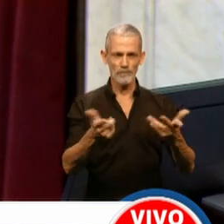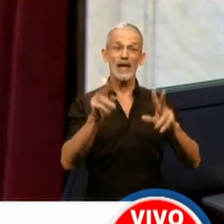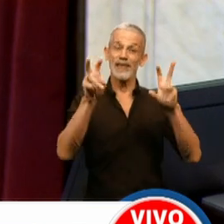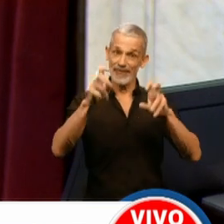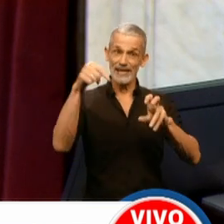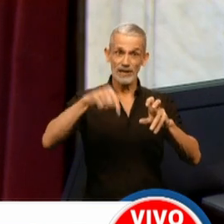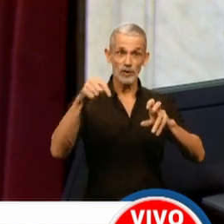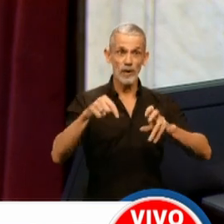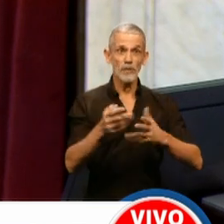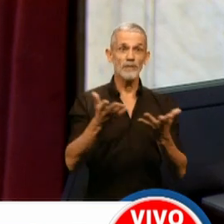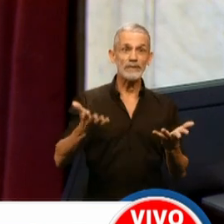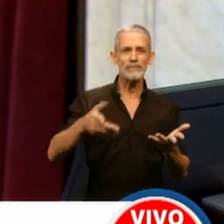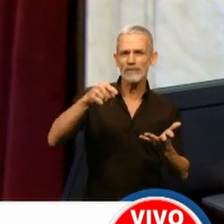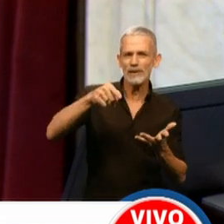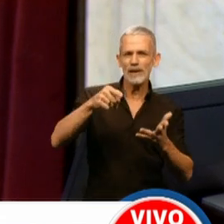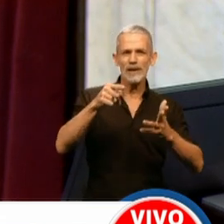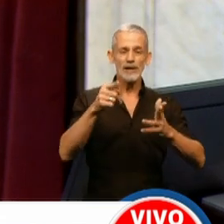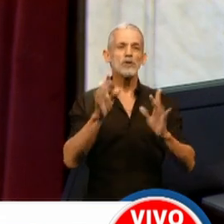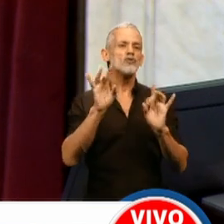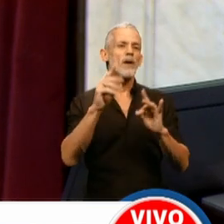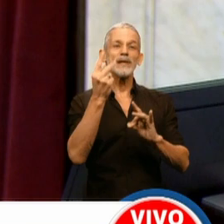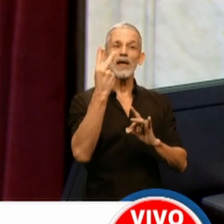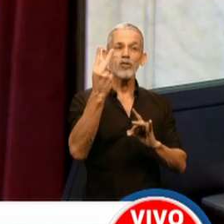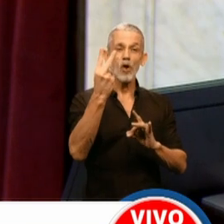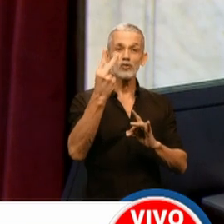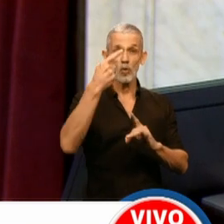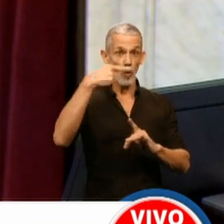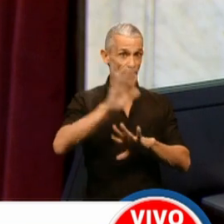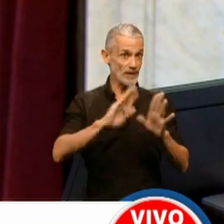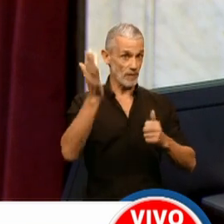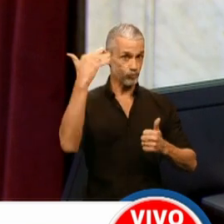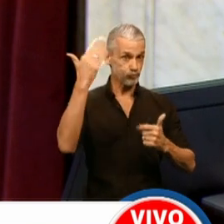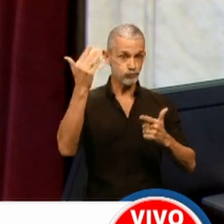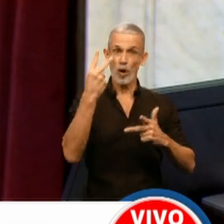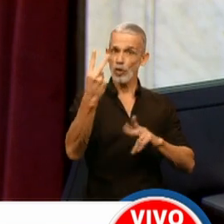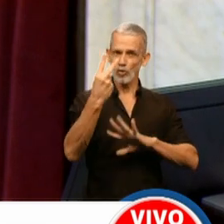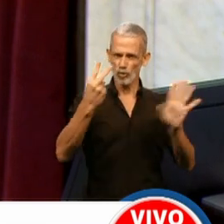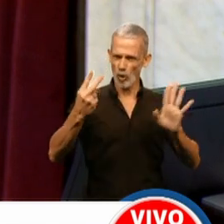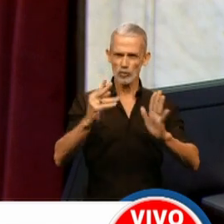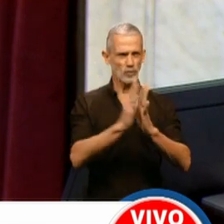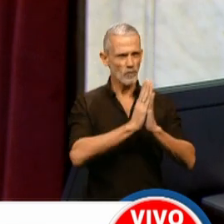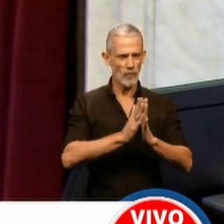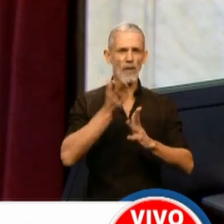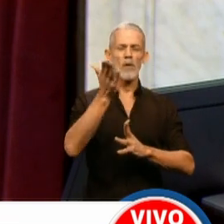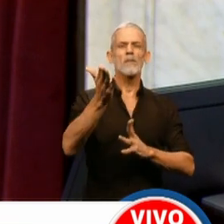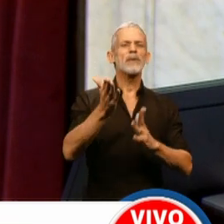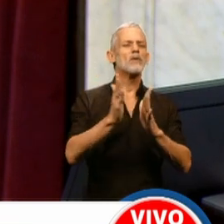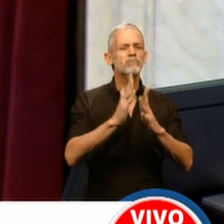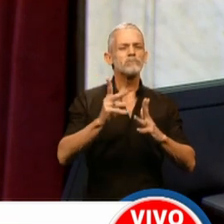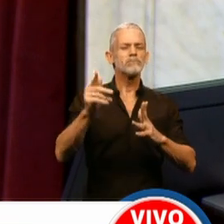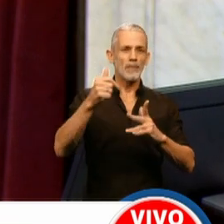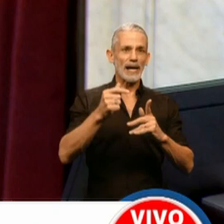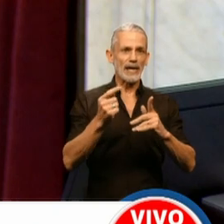tema en tratamiento quedan sólo dos últimas oradoras les pido para que se aproximen